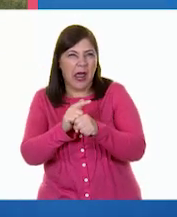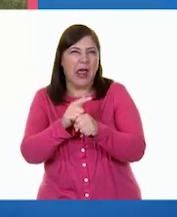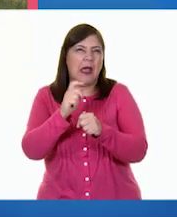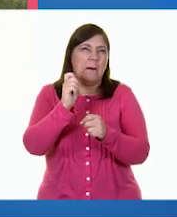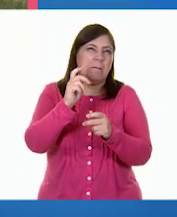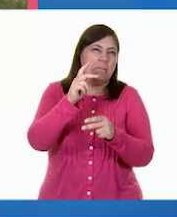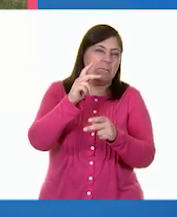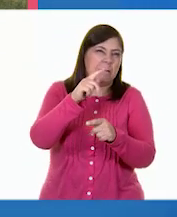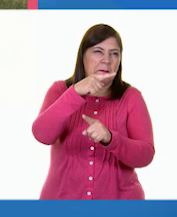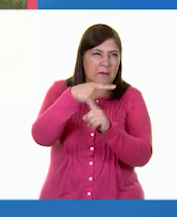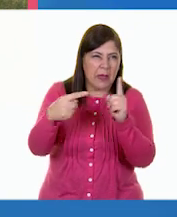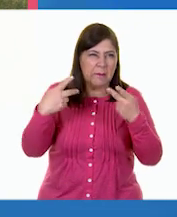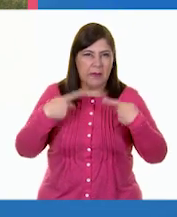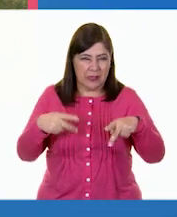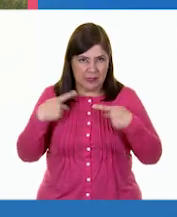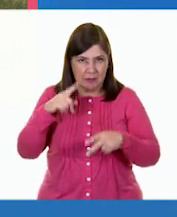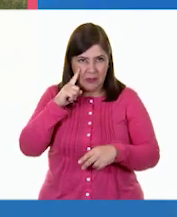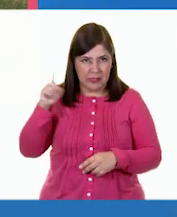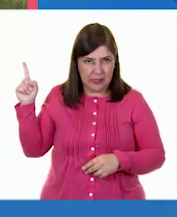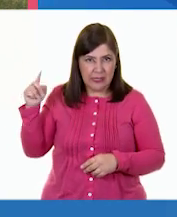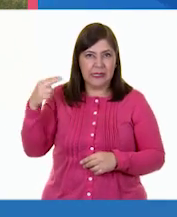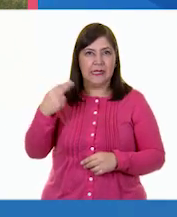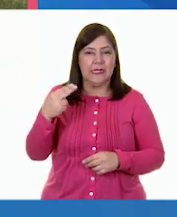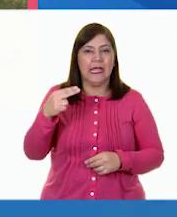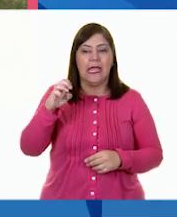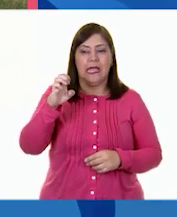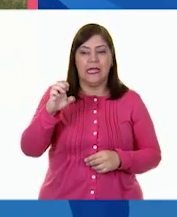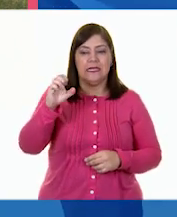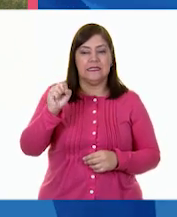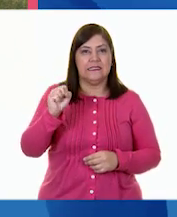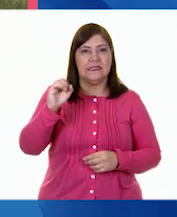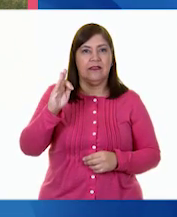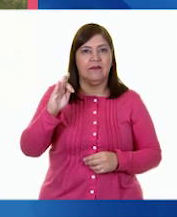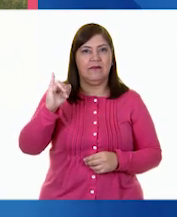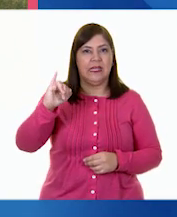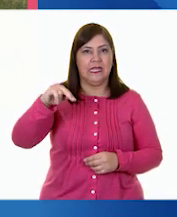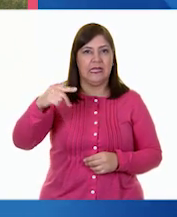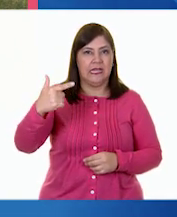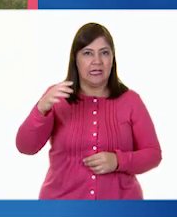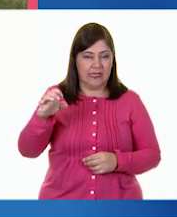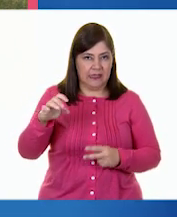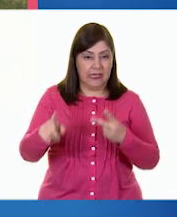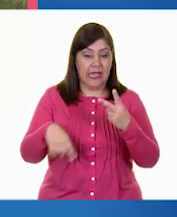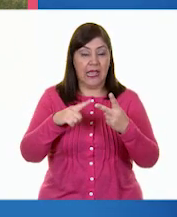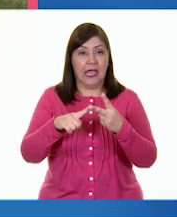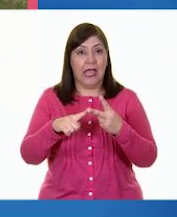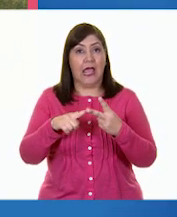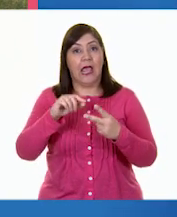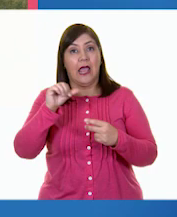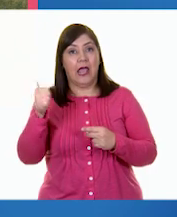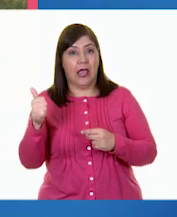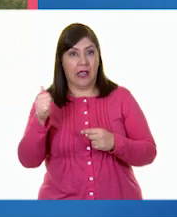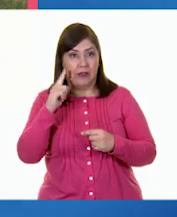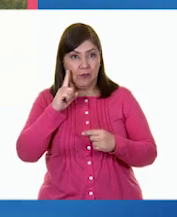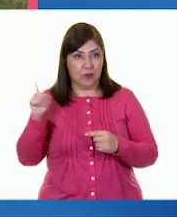lado izquierdo, se llama Esfinge. La de la derecha se llama